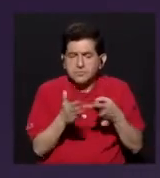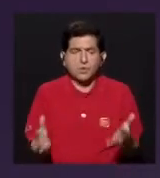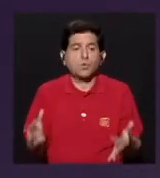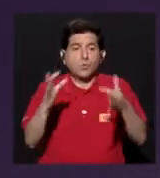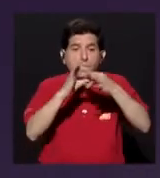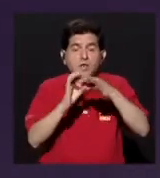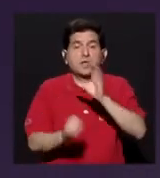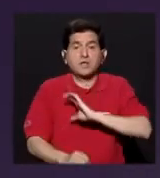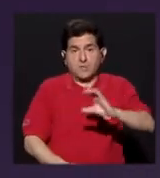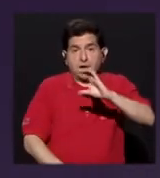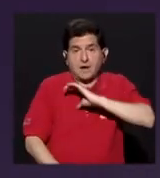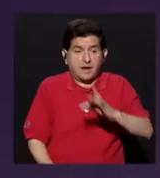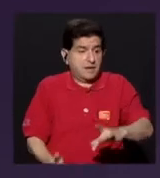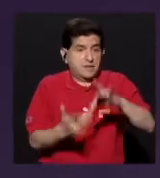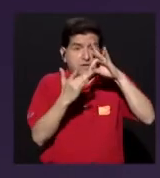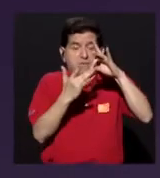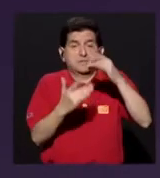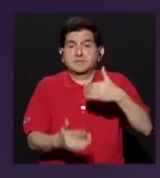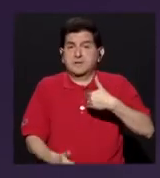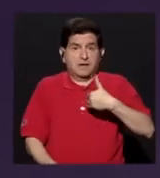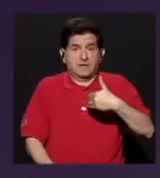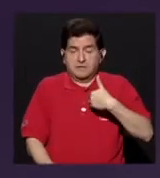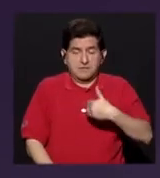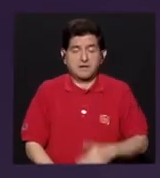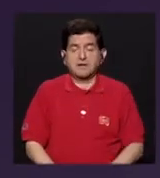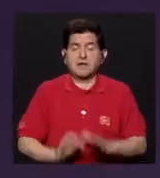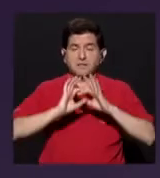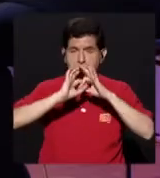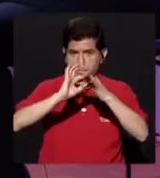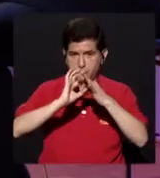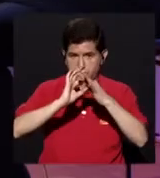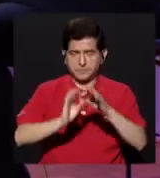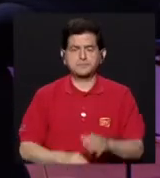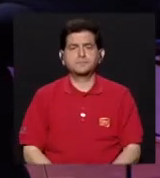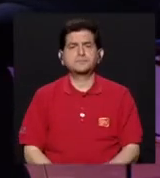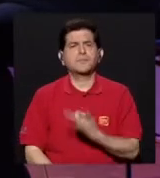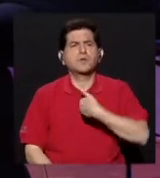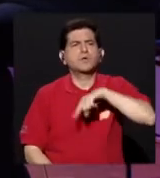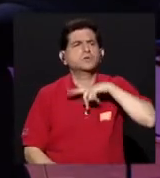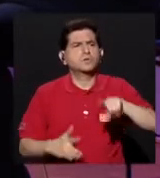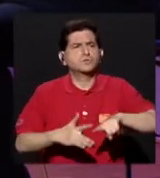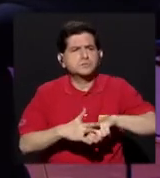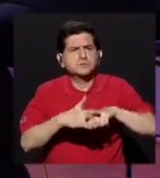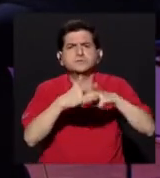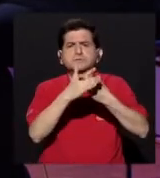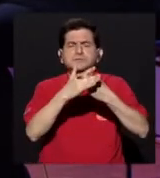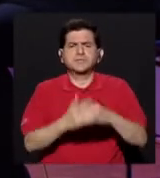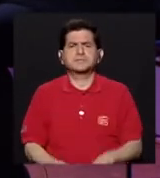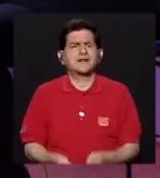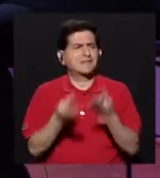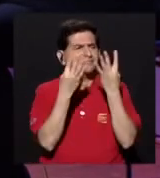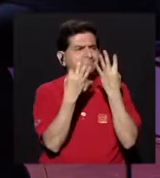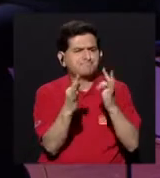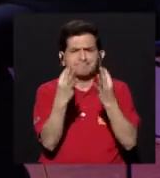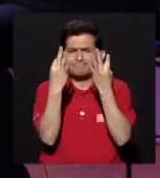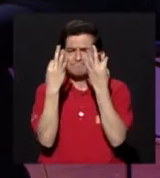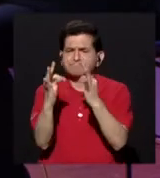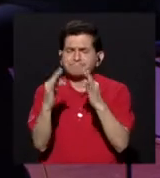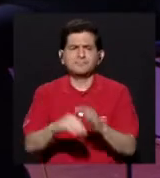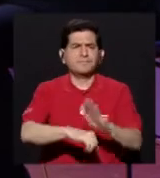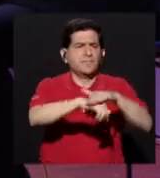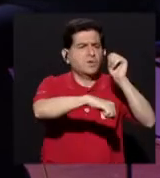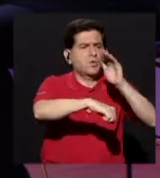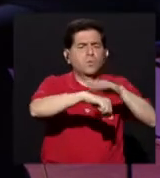manera particular y única de ejercer la sexualidad. Entonces empezamos a intentar